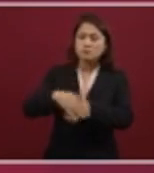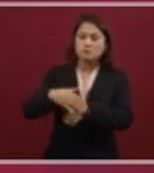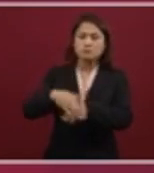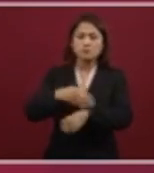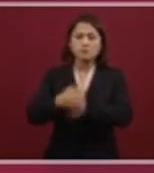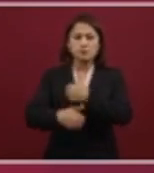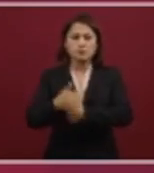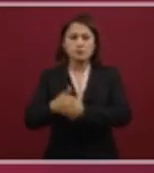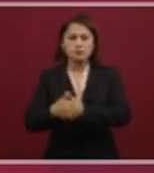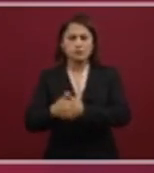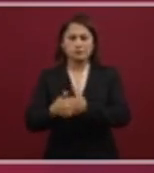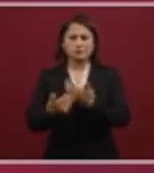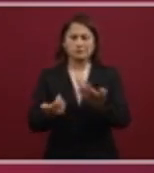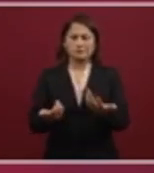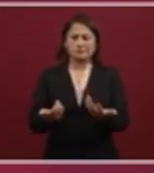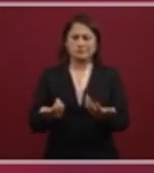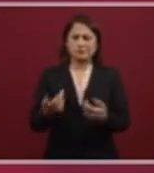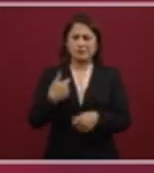me he comprometido